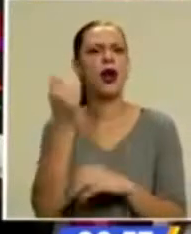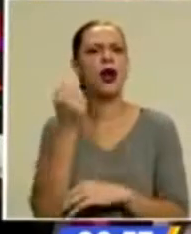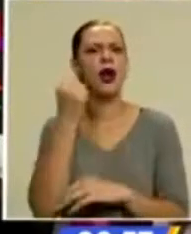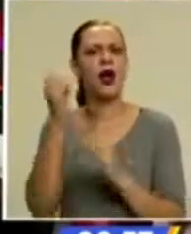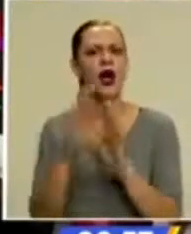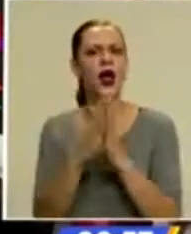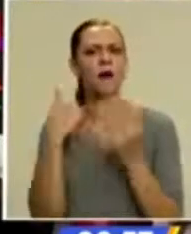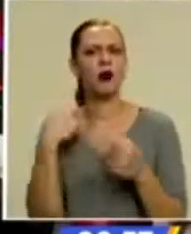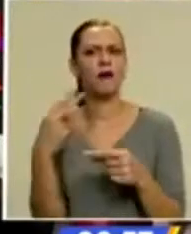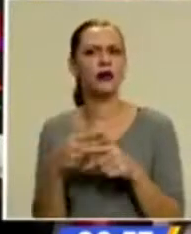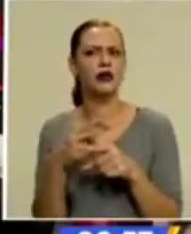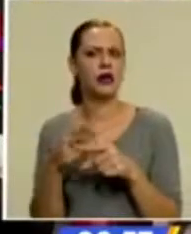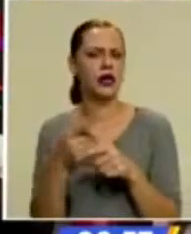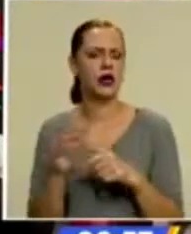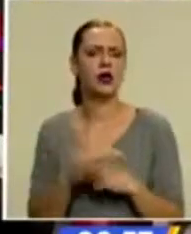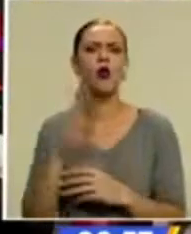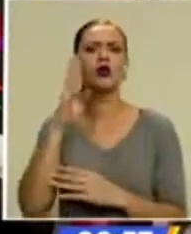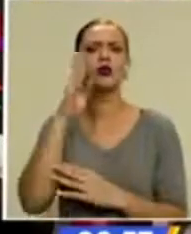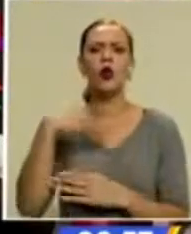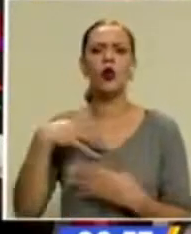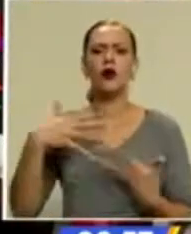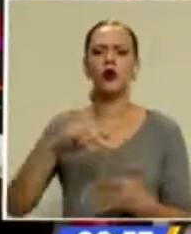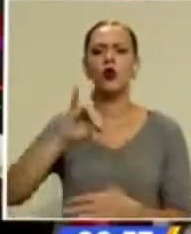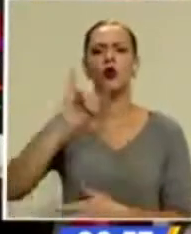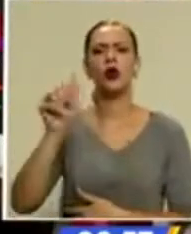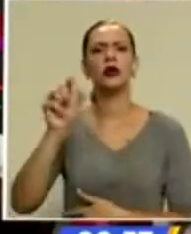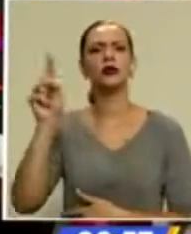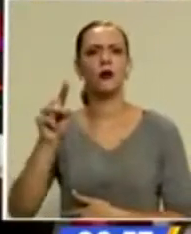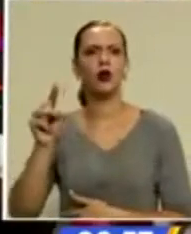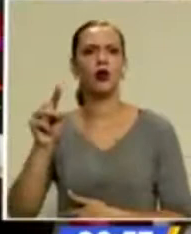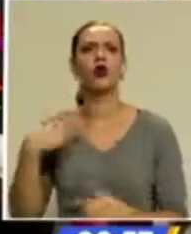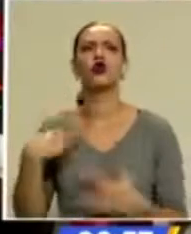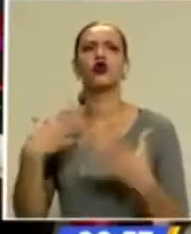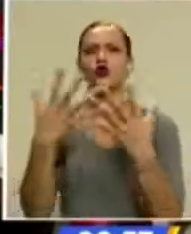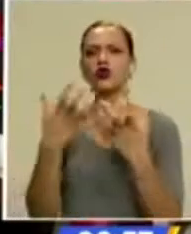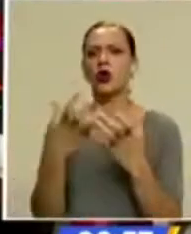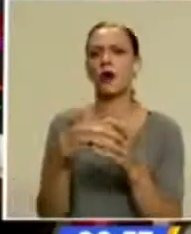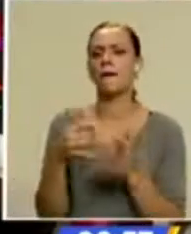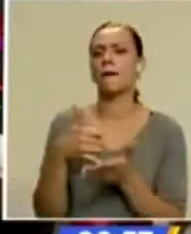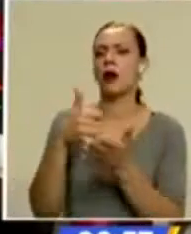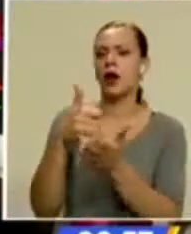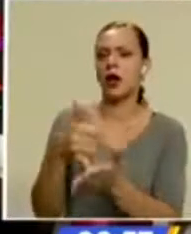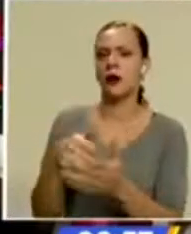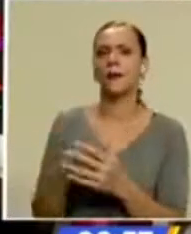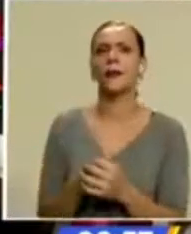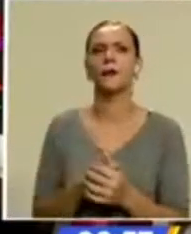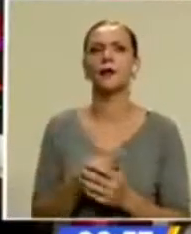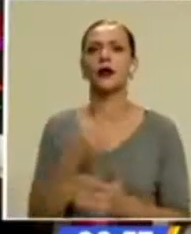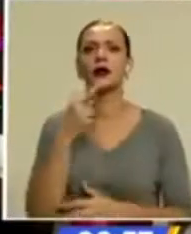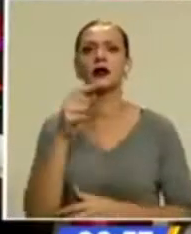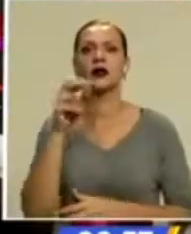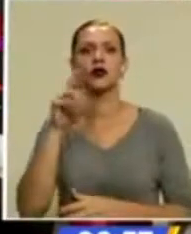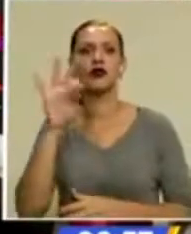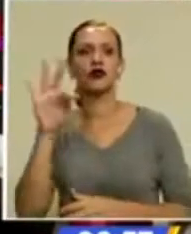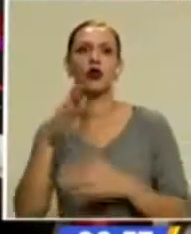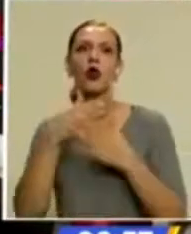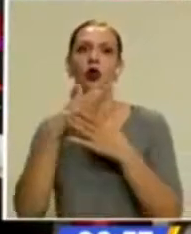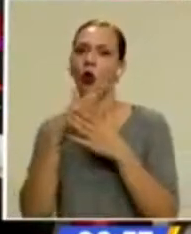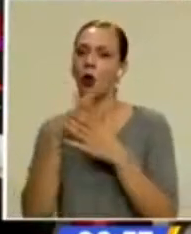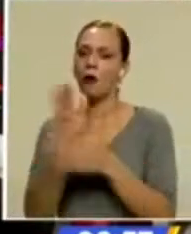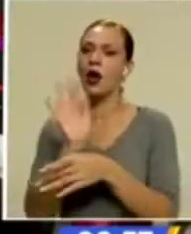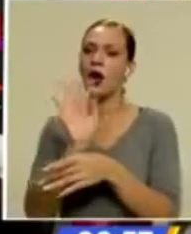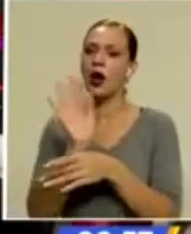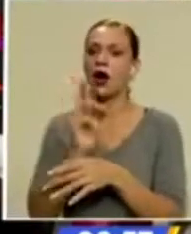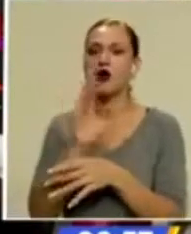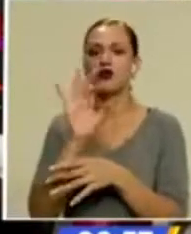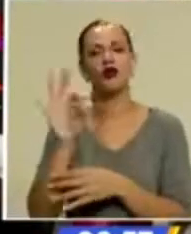libros para mis nietos? Un saludo a mi hijo Julián Zamora. Yo quiero el premio, dice Ruth. Comparta la transmisión,